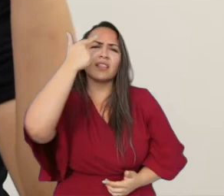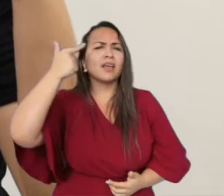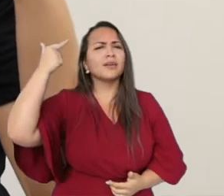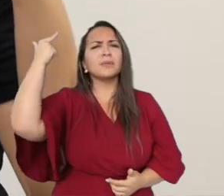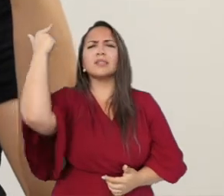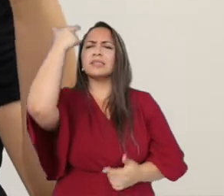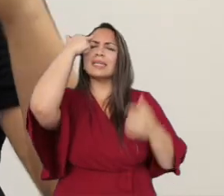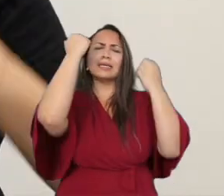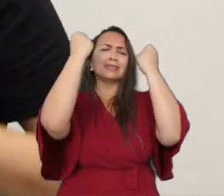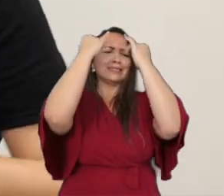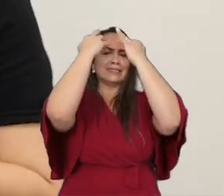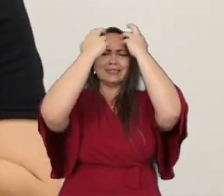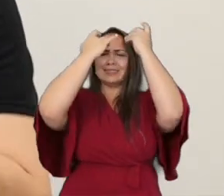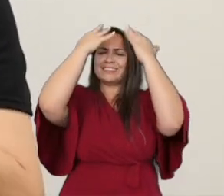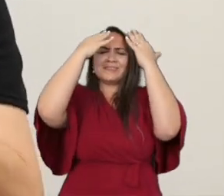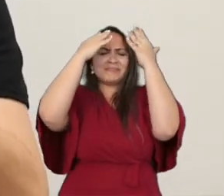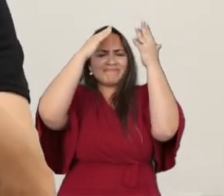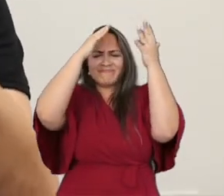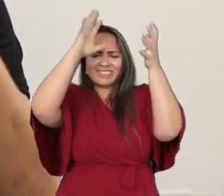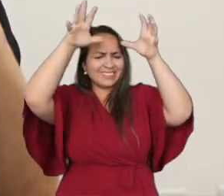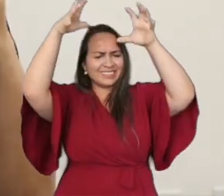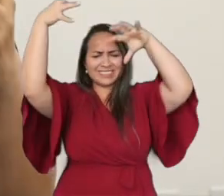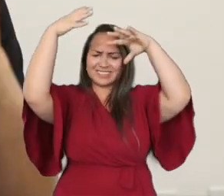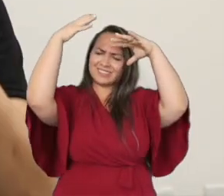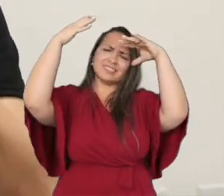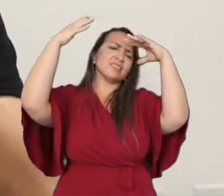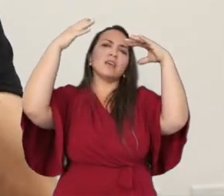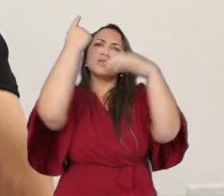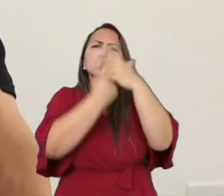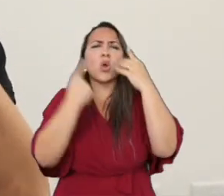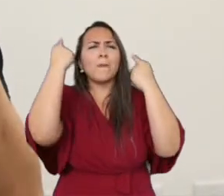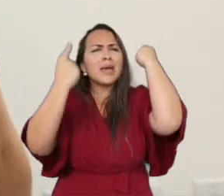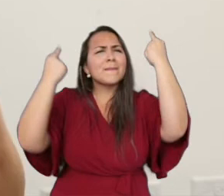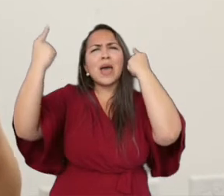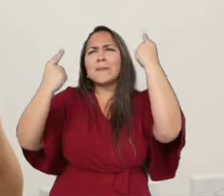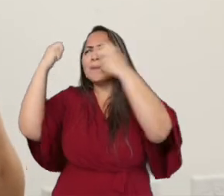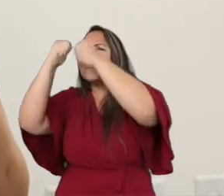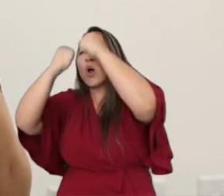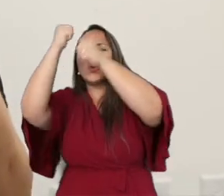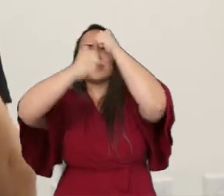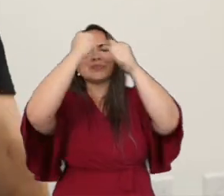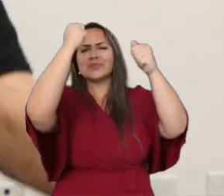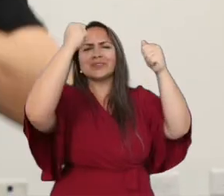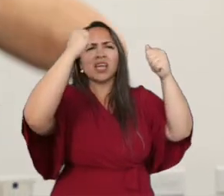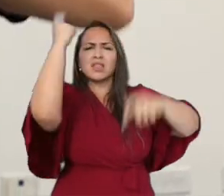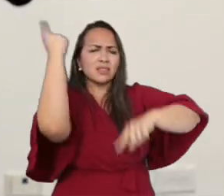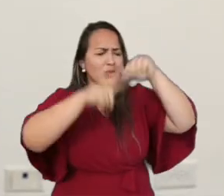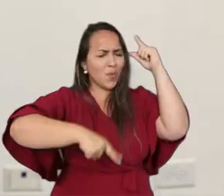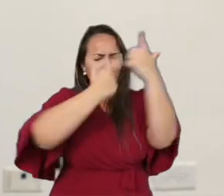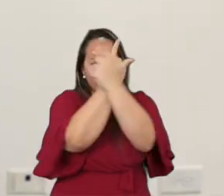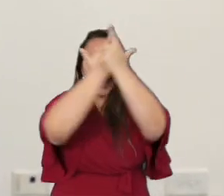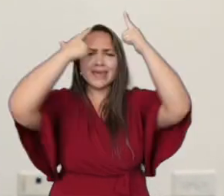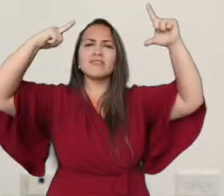que la llenan de ese desequilibrio, ese solo pensar en los problemas, el no